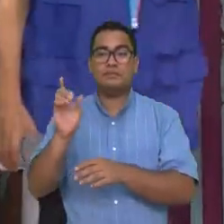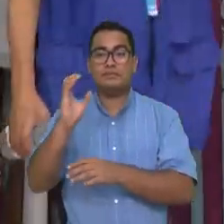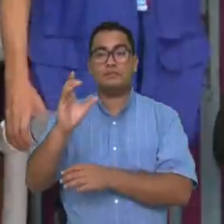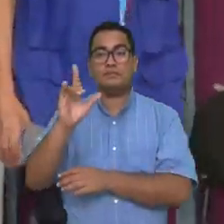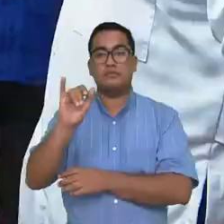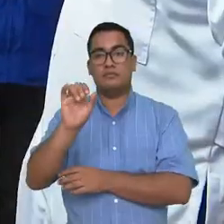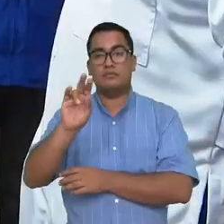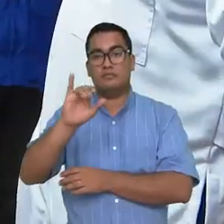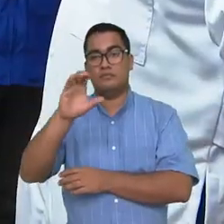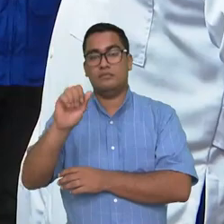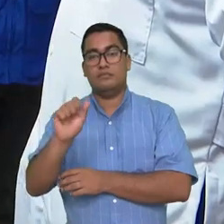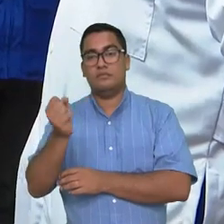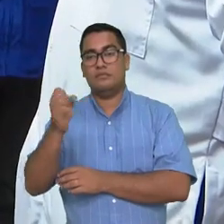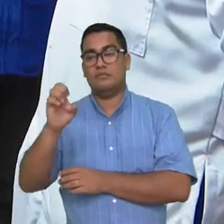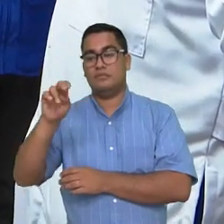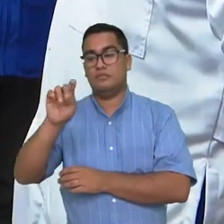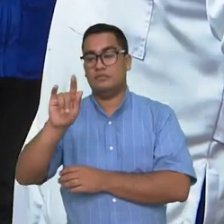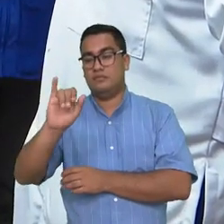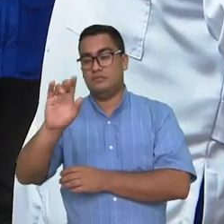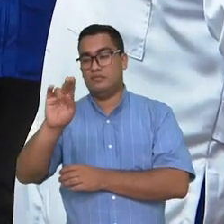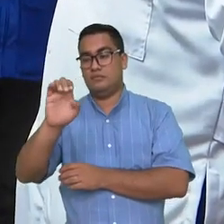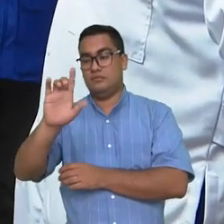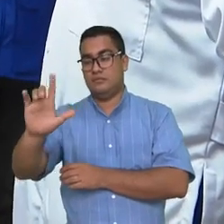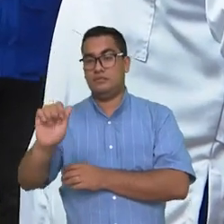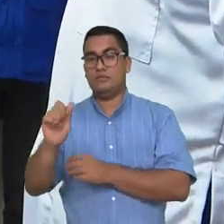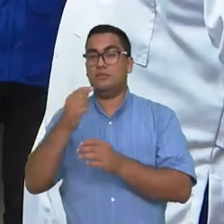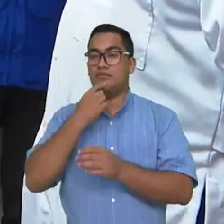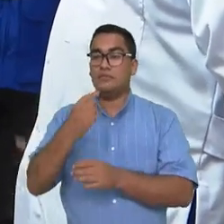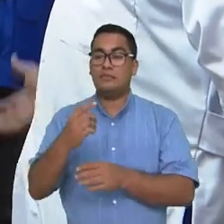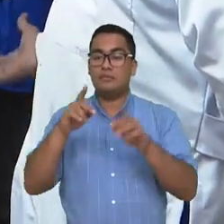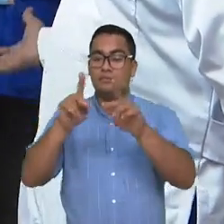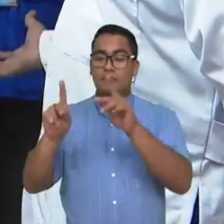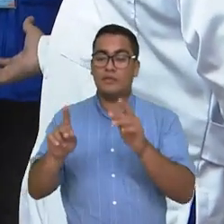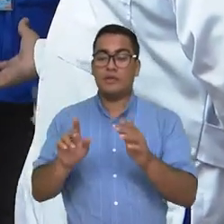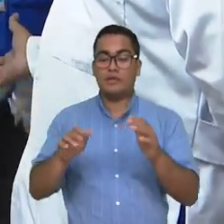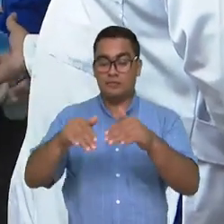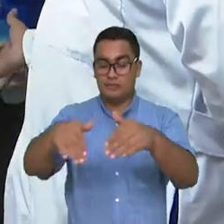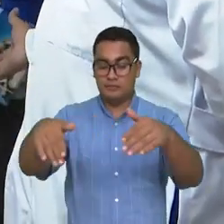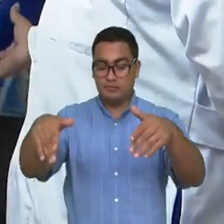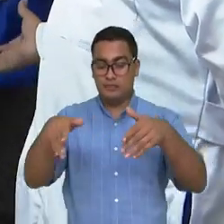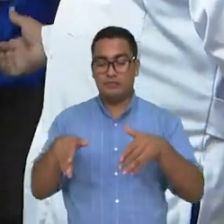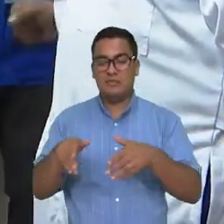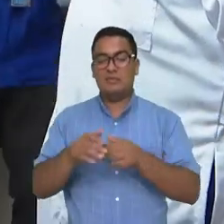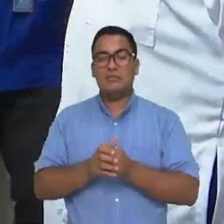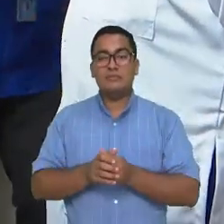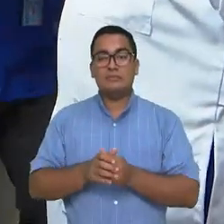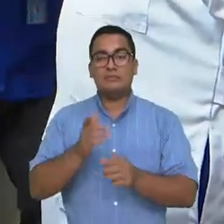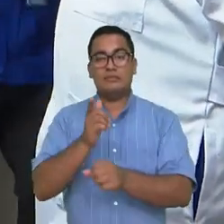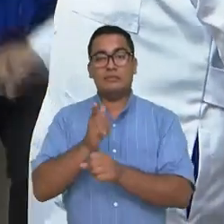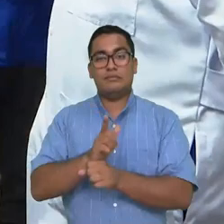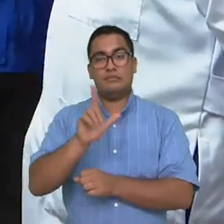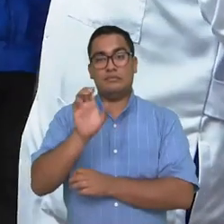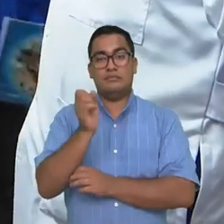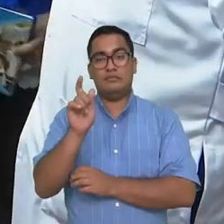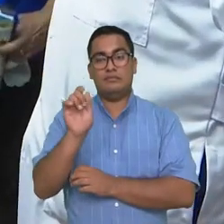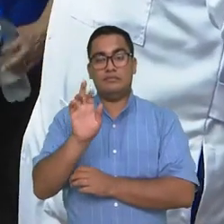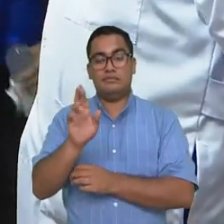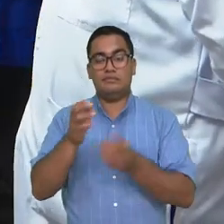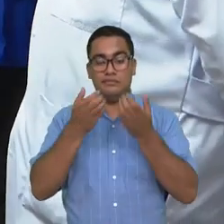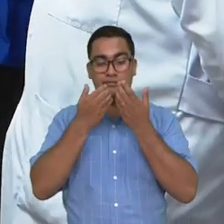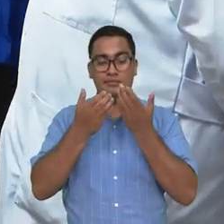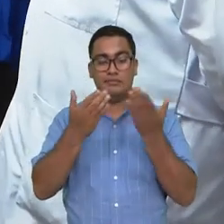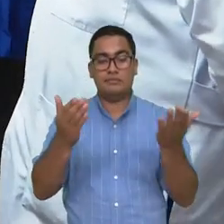Vigilancia Centinela, con el fin de mantener a estos pacientes aislados del área de emergencia. Con cámara de Lester Mora para el